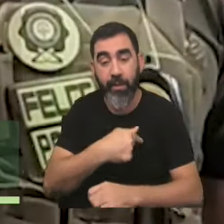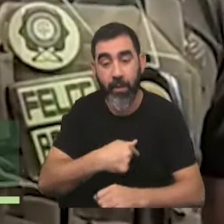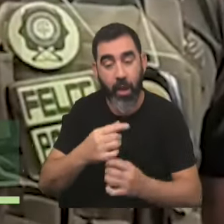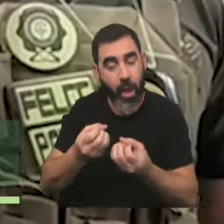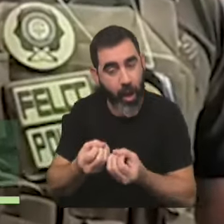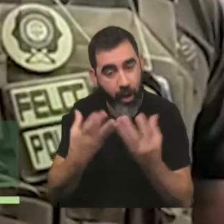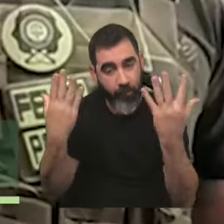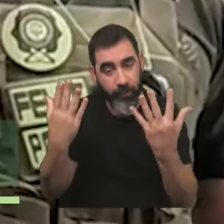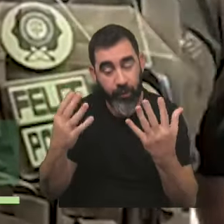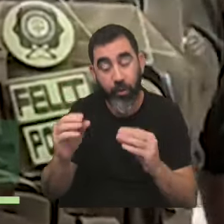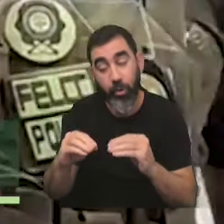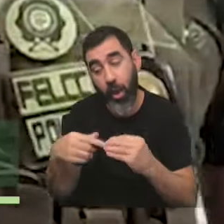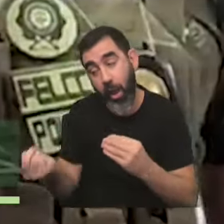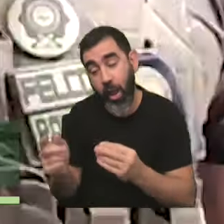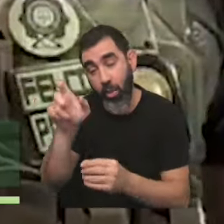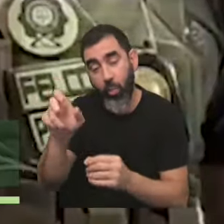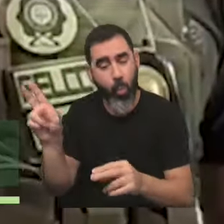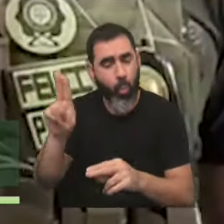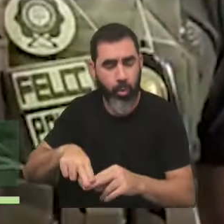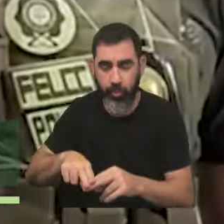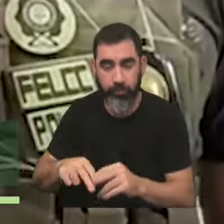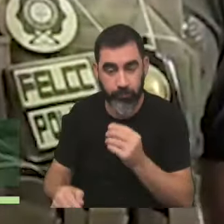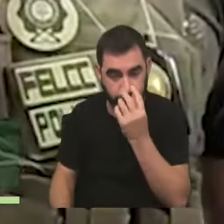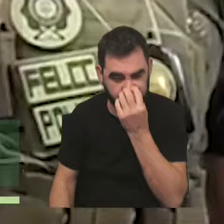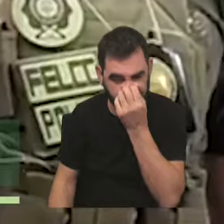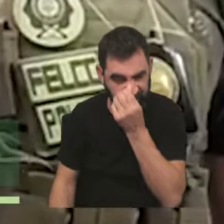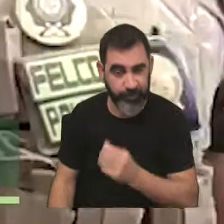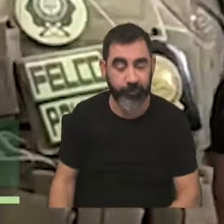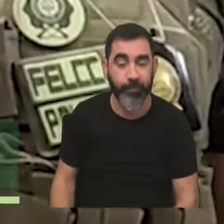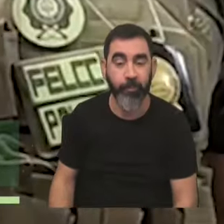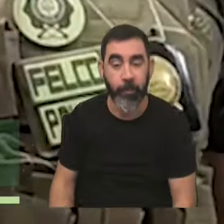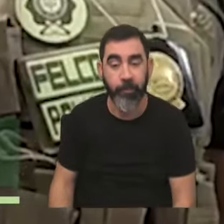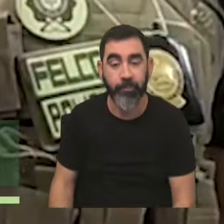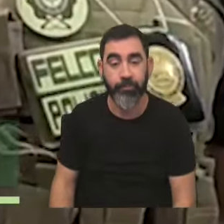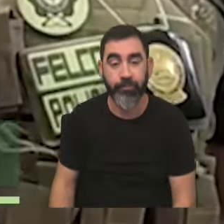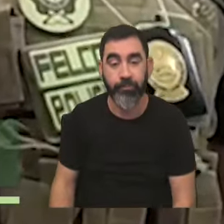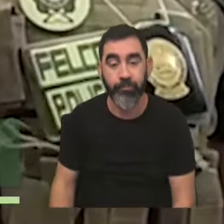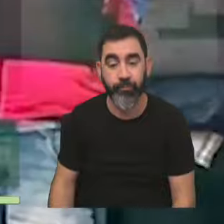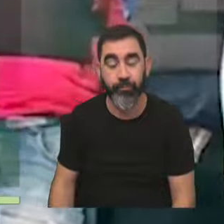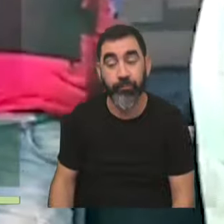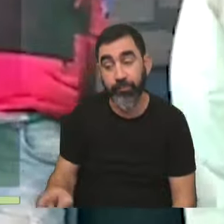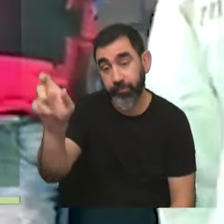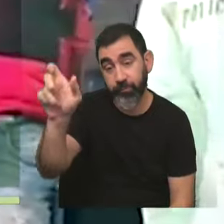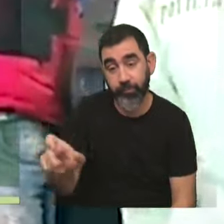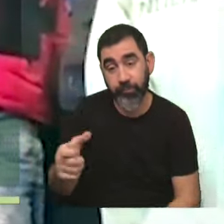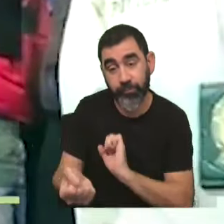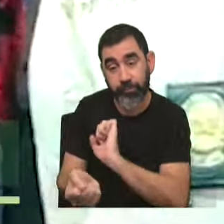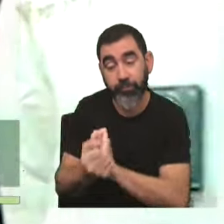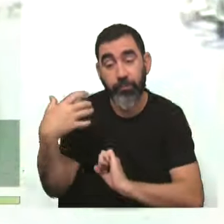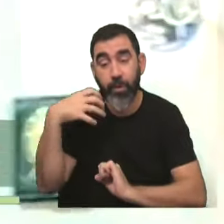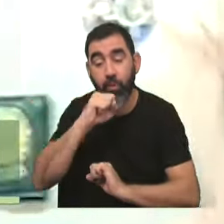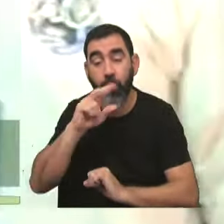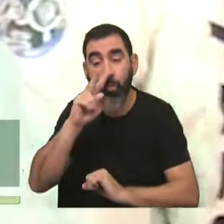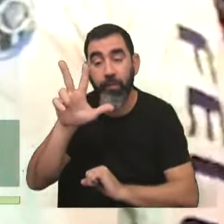delicado mientras que su acompañante murió antes de ser trasladado al hospital municipal de cotoca García había sido detenido en agosto de